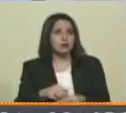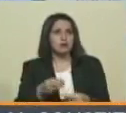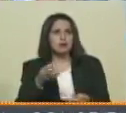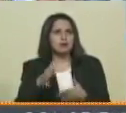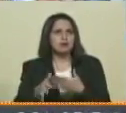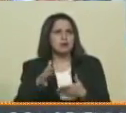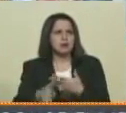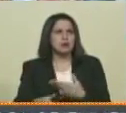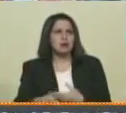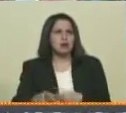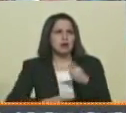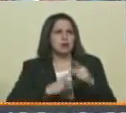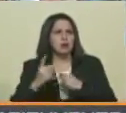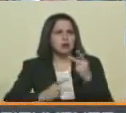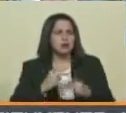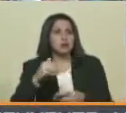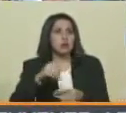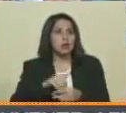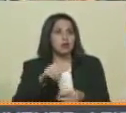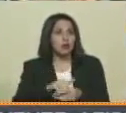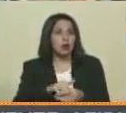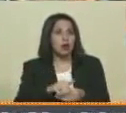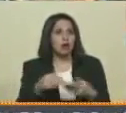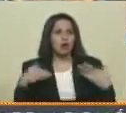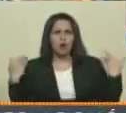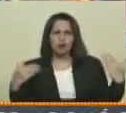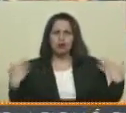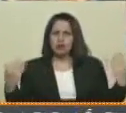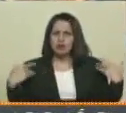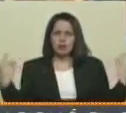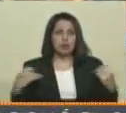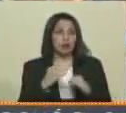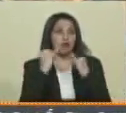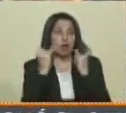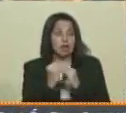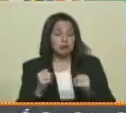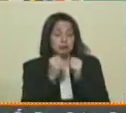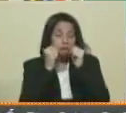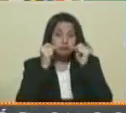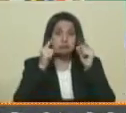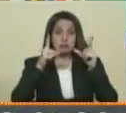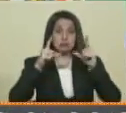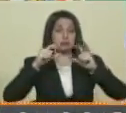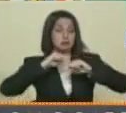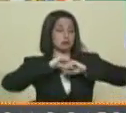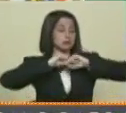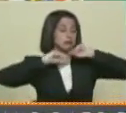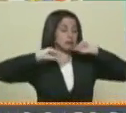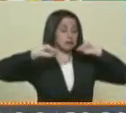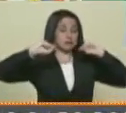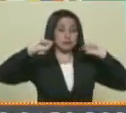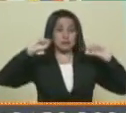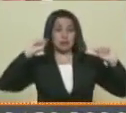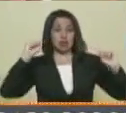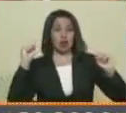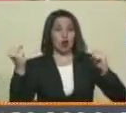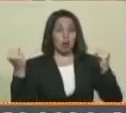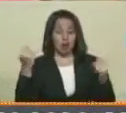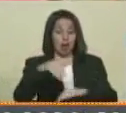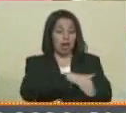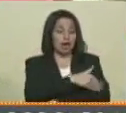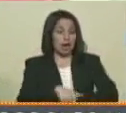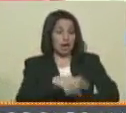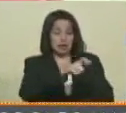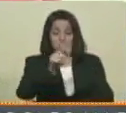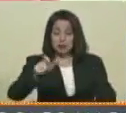este proceso electoral el día de hoy. Bueno, estamos muy contentos, muy felices, nos paramos muy temprano. El pueblo desde temprano en las calles, en los